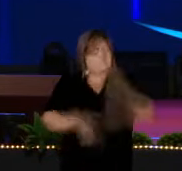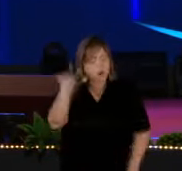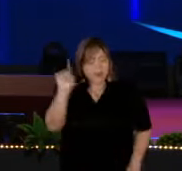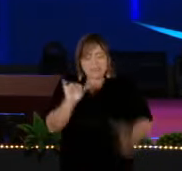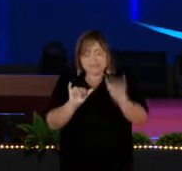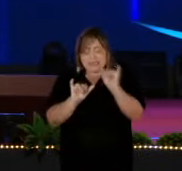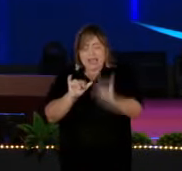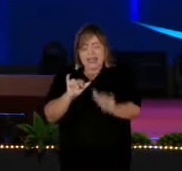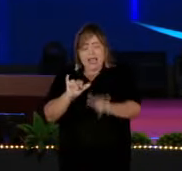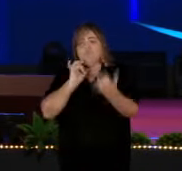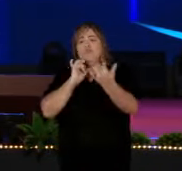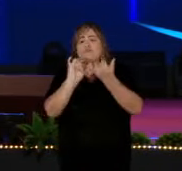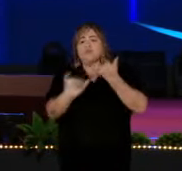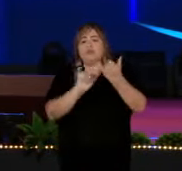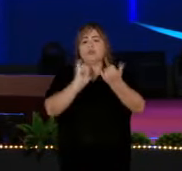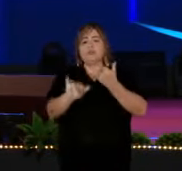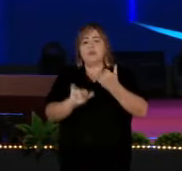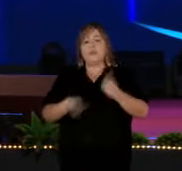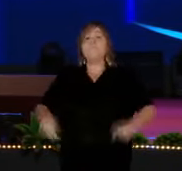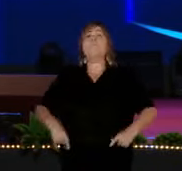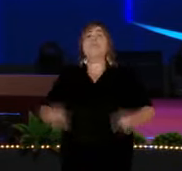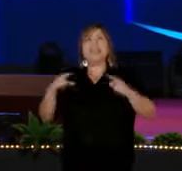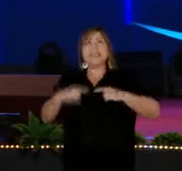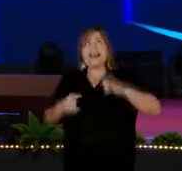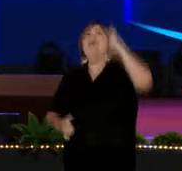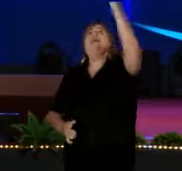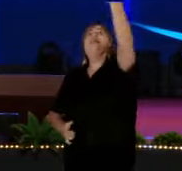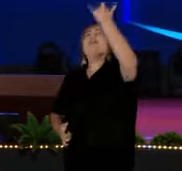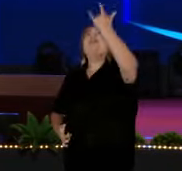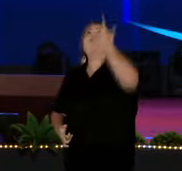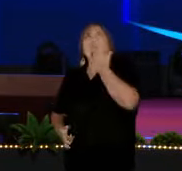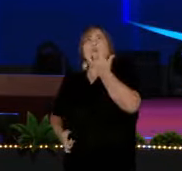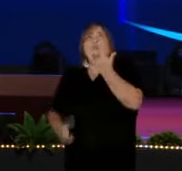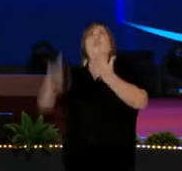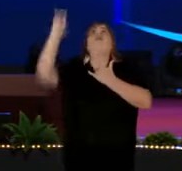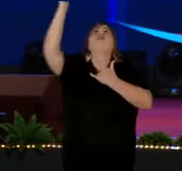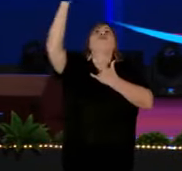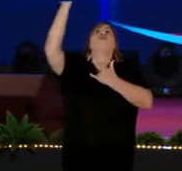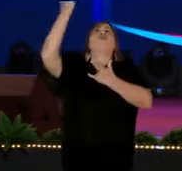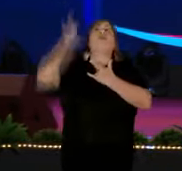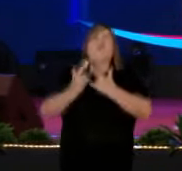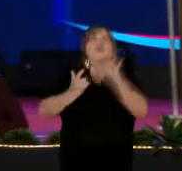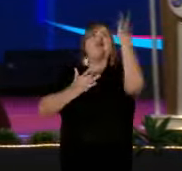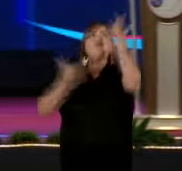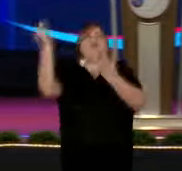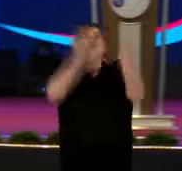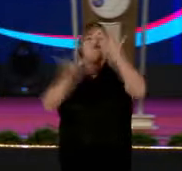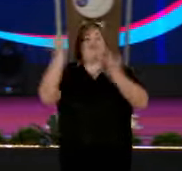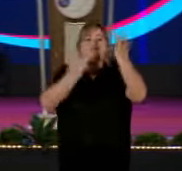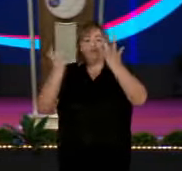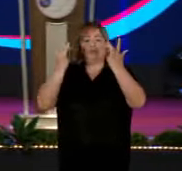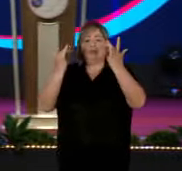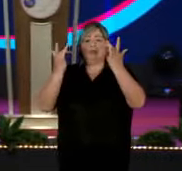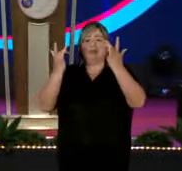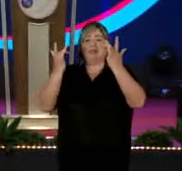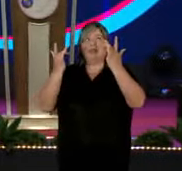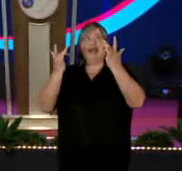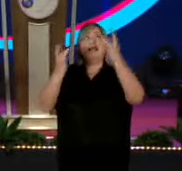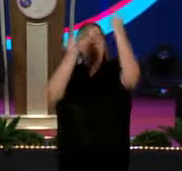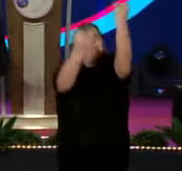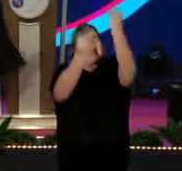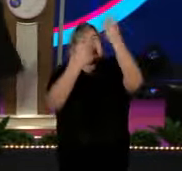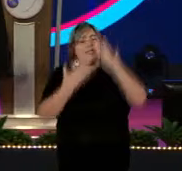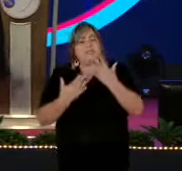el tiempo. Lo que dura toda la vida es su amor, lo que dura toda la vida es su misericordia, lo que dura toda la vida es su